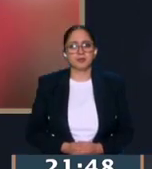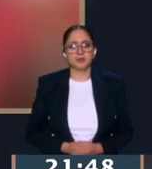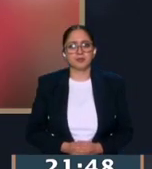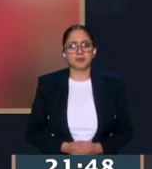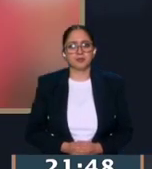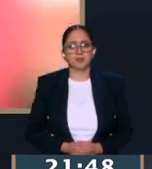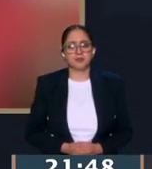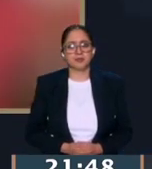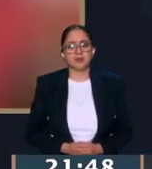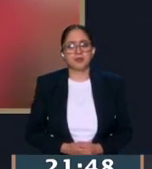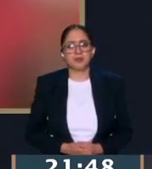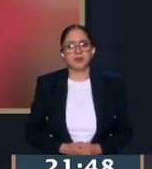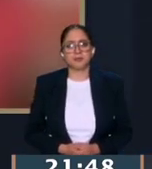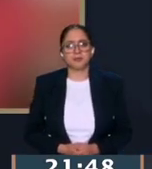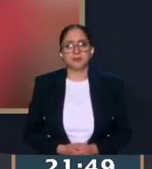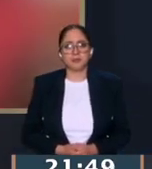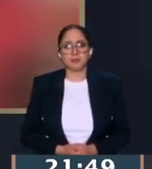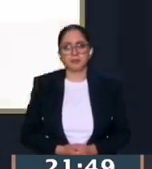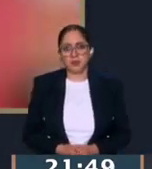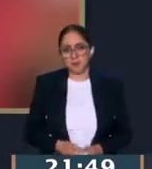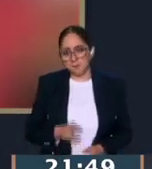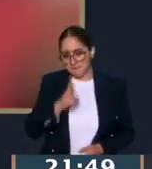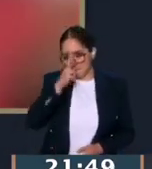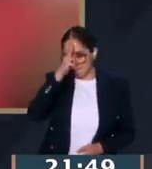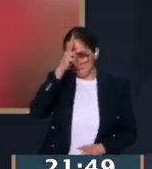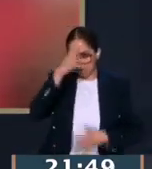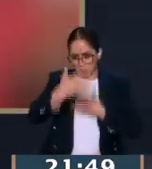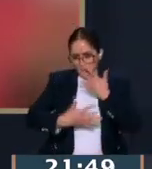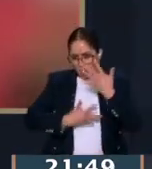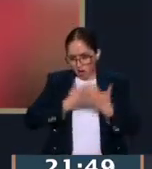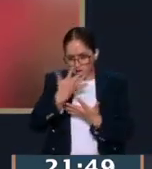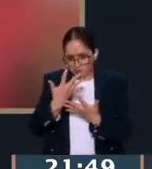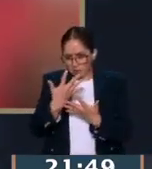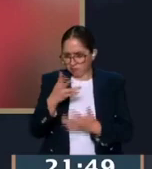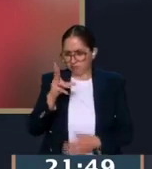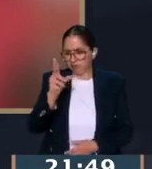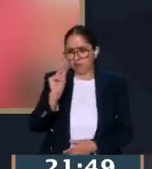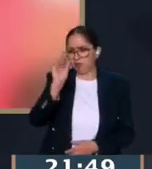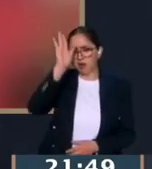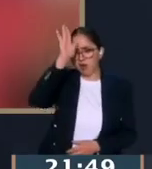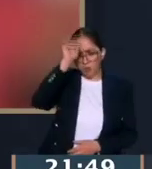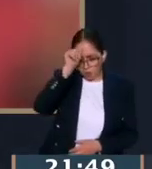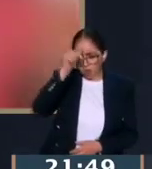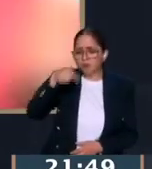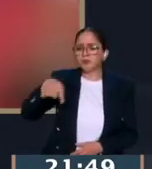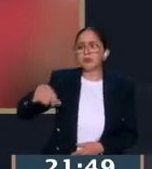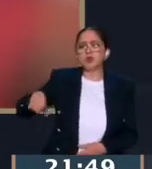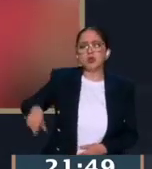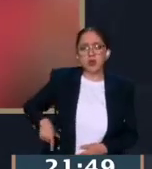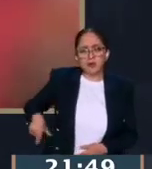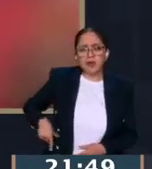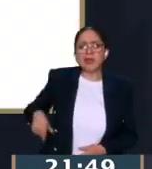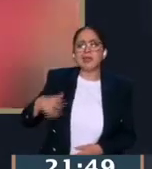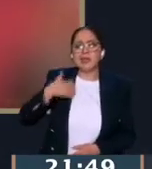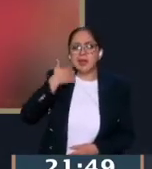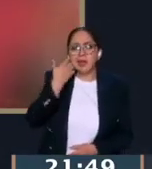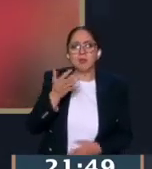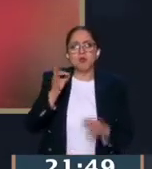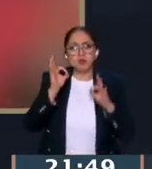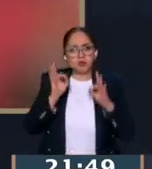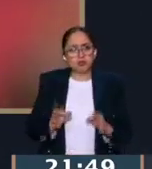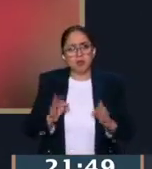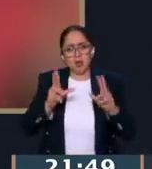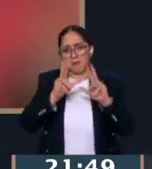La violencia es irracional y vamos a seguir buscando la paz, conseguir la paz. Y en